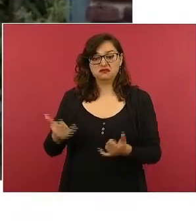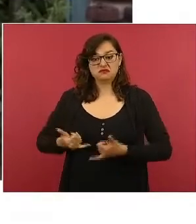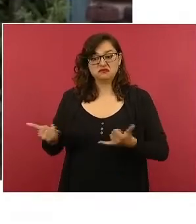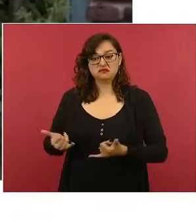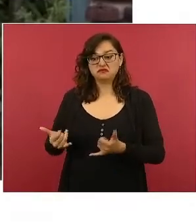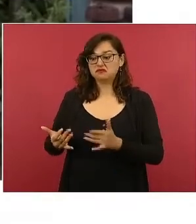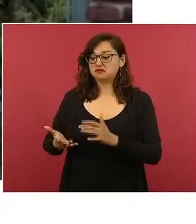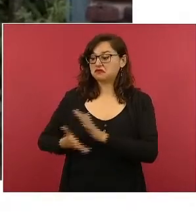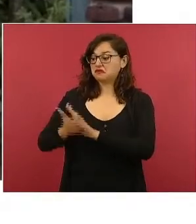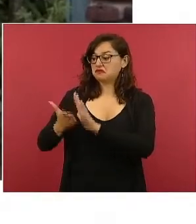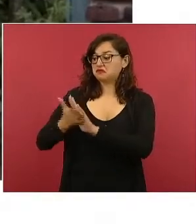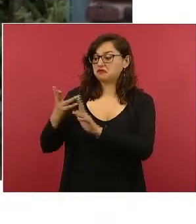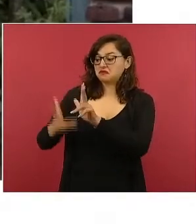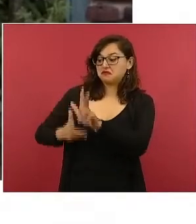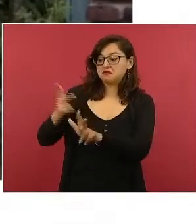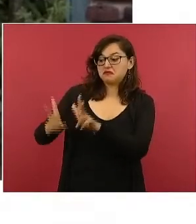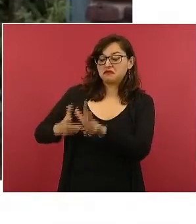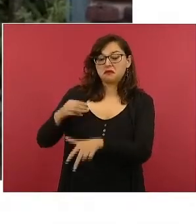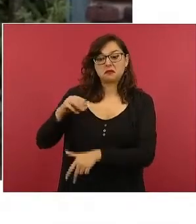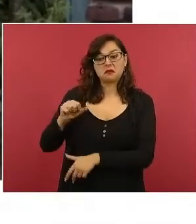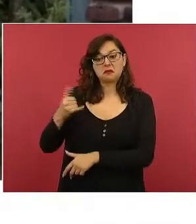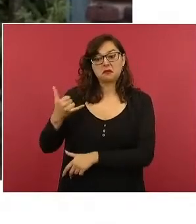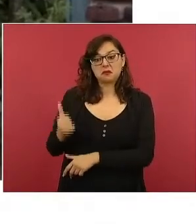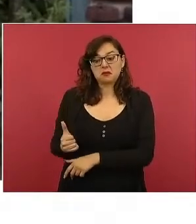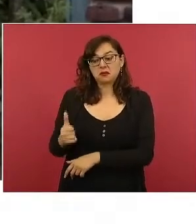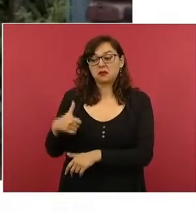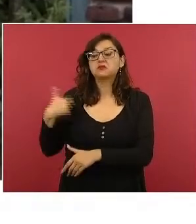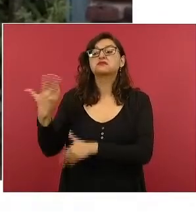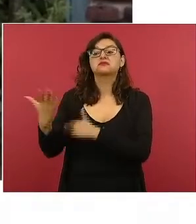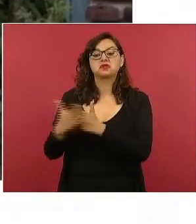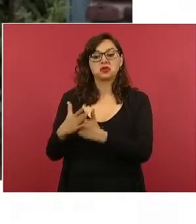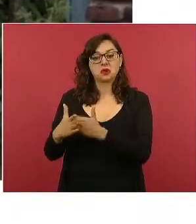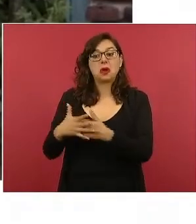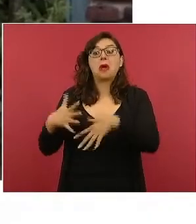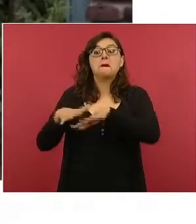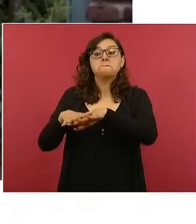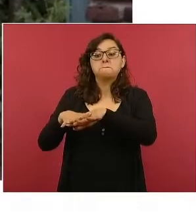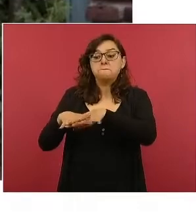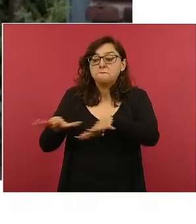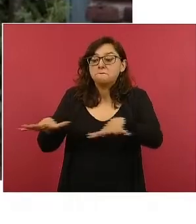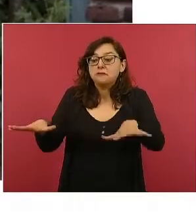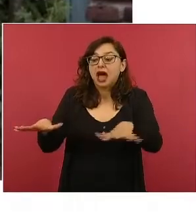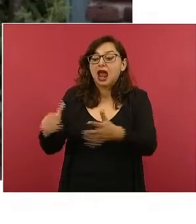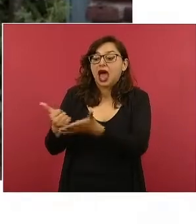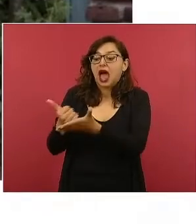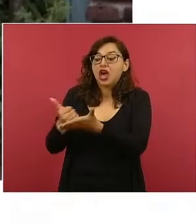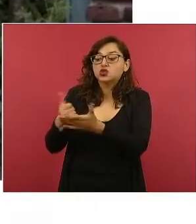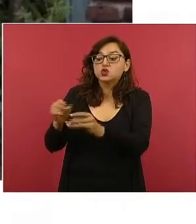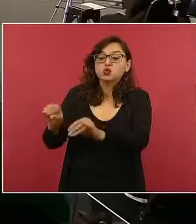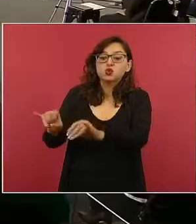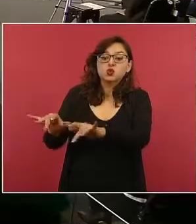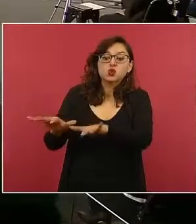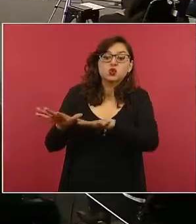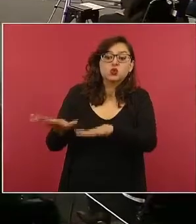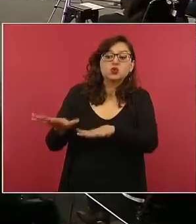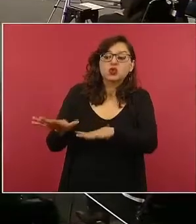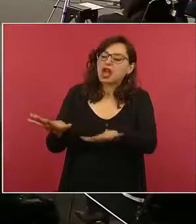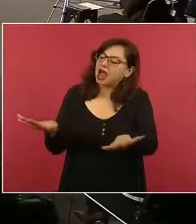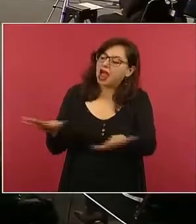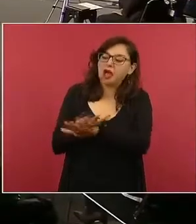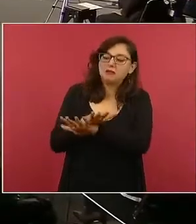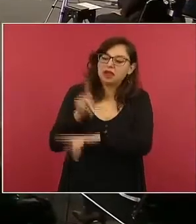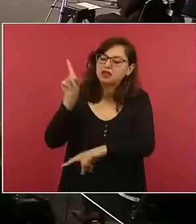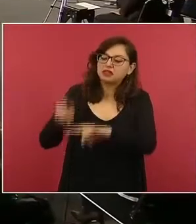van incluso a cambiar el azul turquesa del mar. Fíjense nada más,